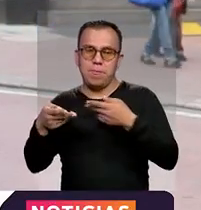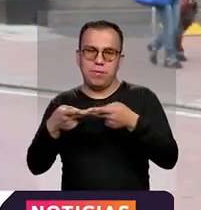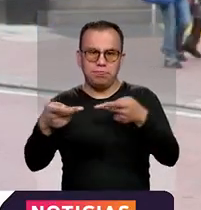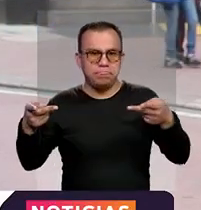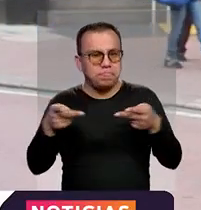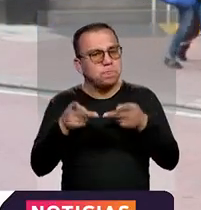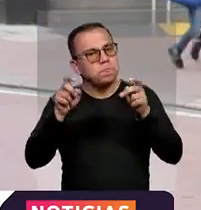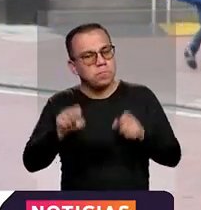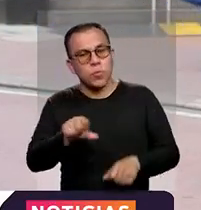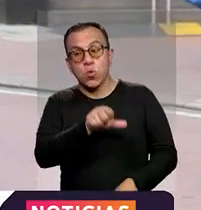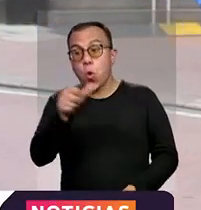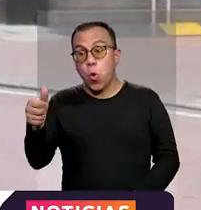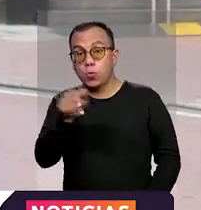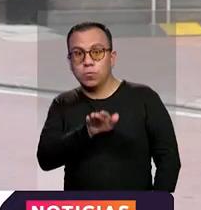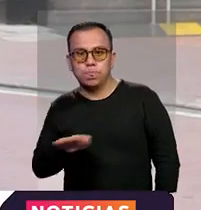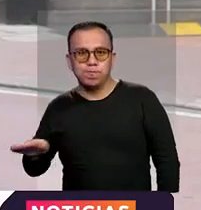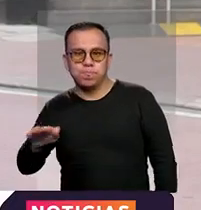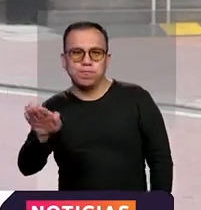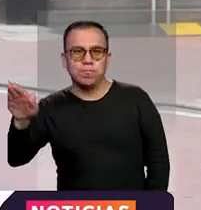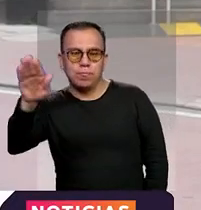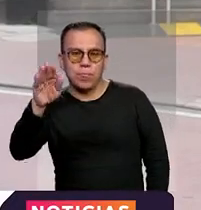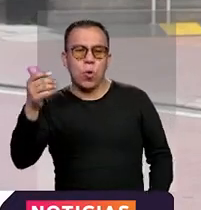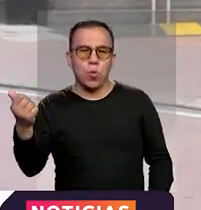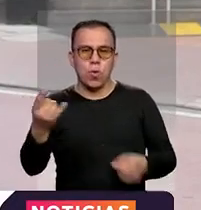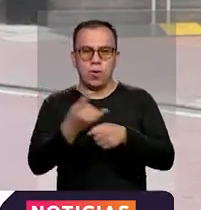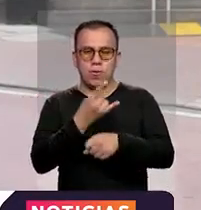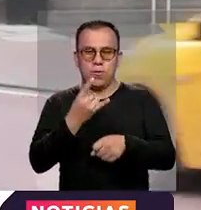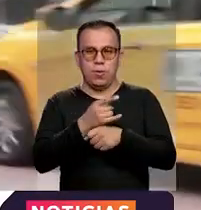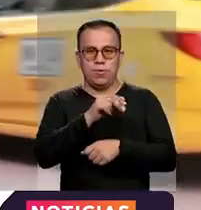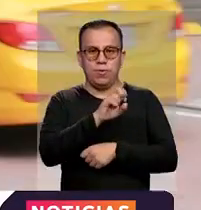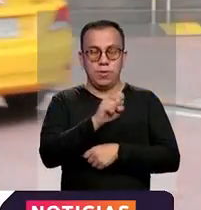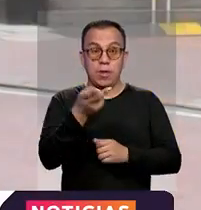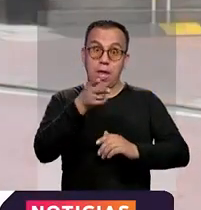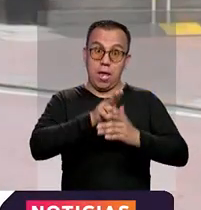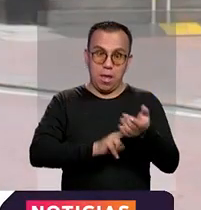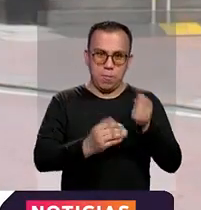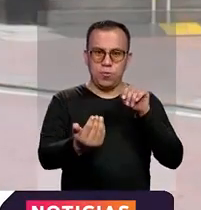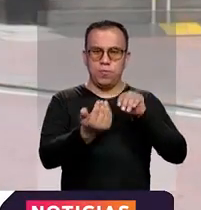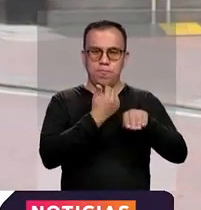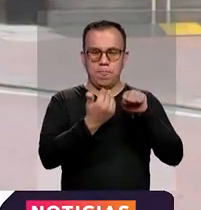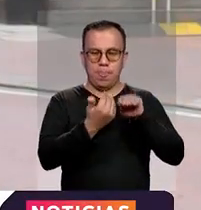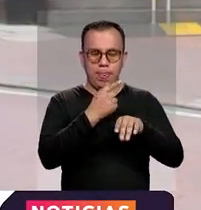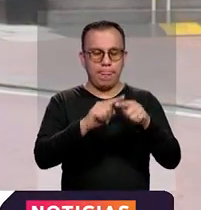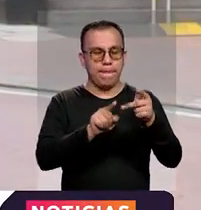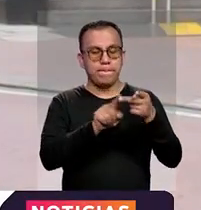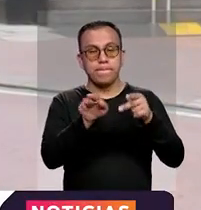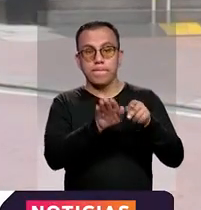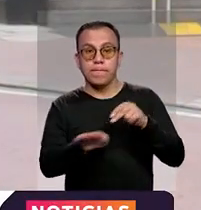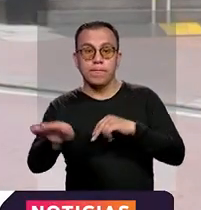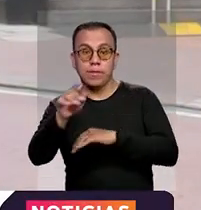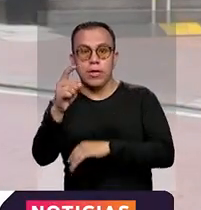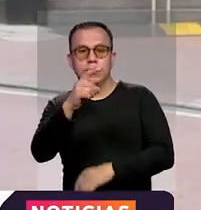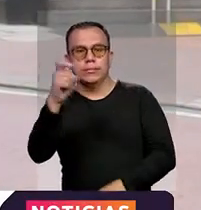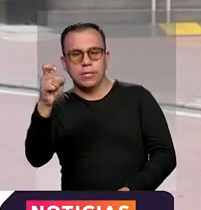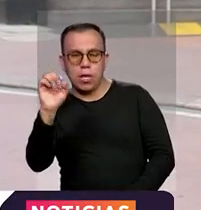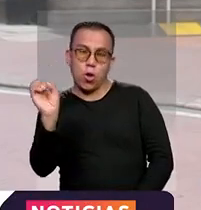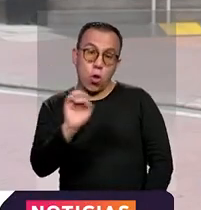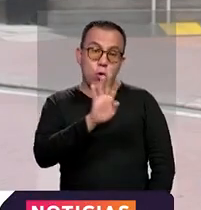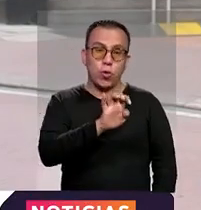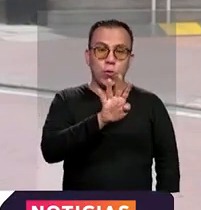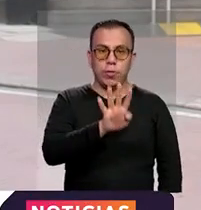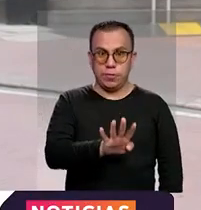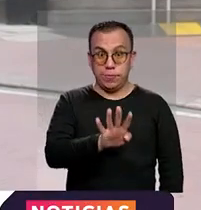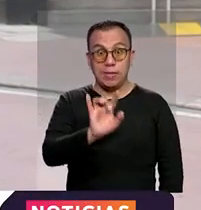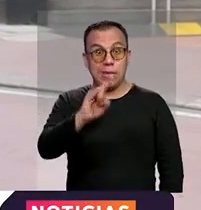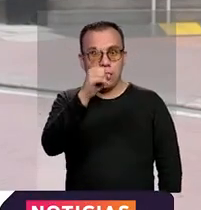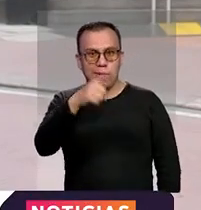y pueden utilizar vías alternas como la autopista norte en ambos sentidos y subir por la calle 100 o la 94.